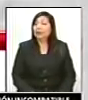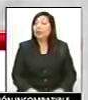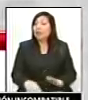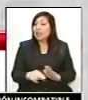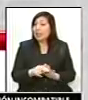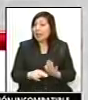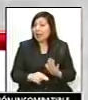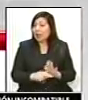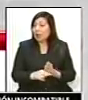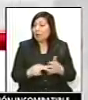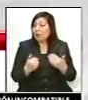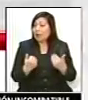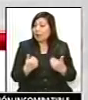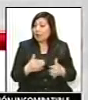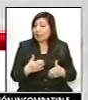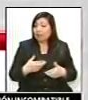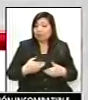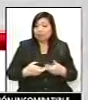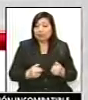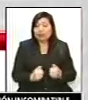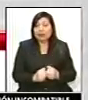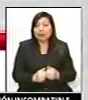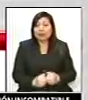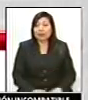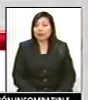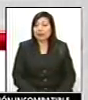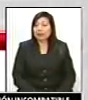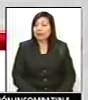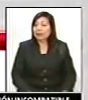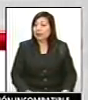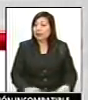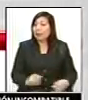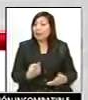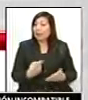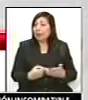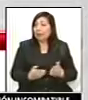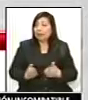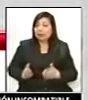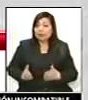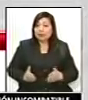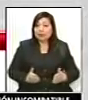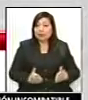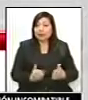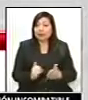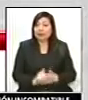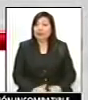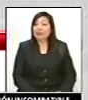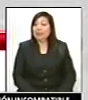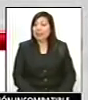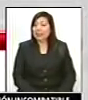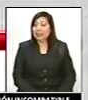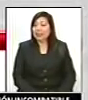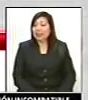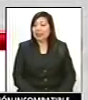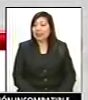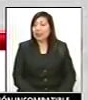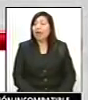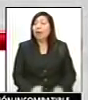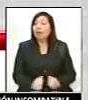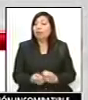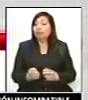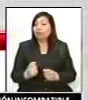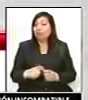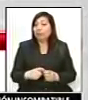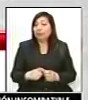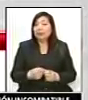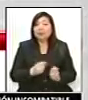norma ya regulaba el procedimiento y las autoridades competentes para conducir las licitaciones de suministro eléctrico convocadas